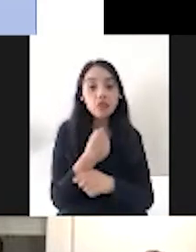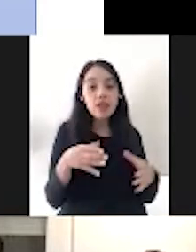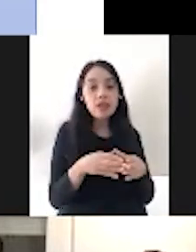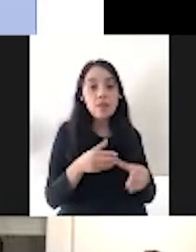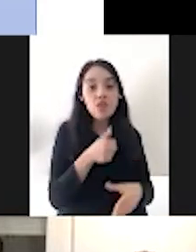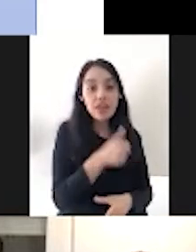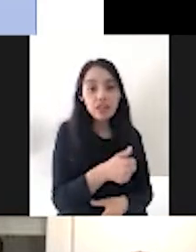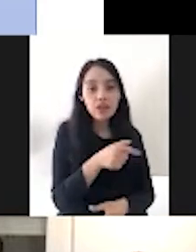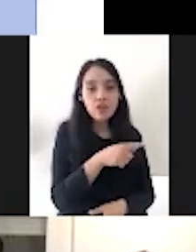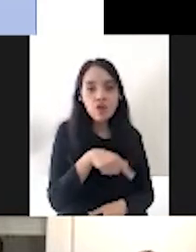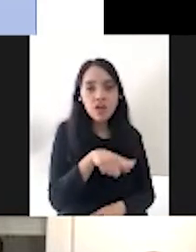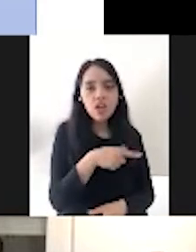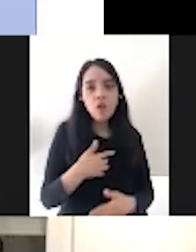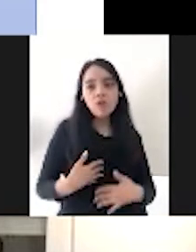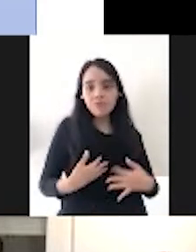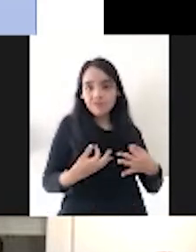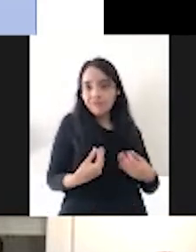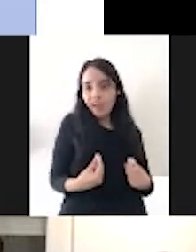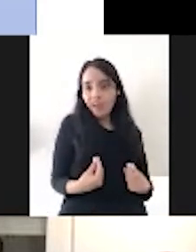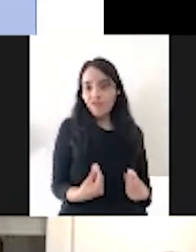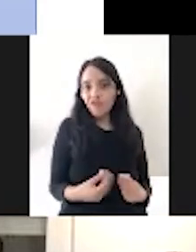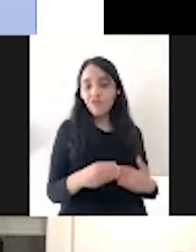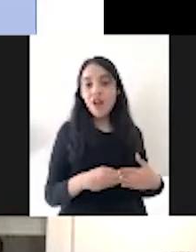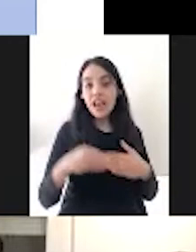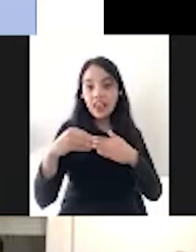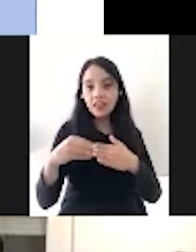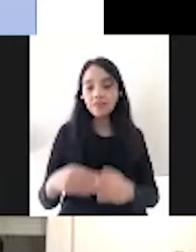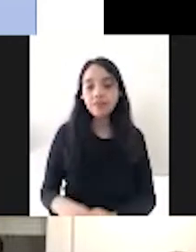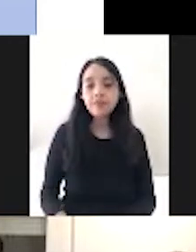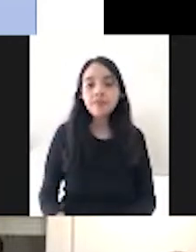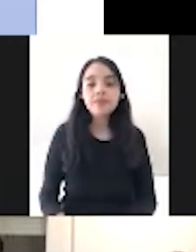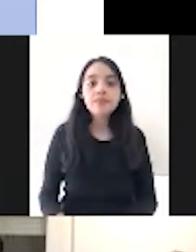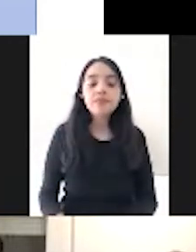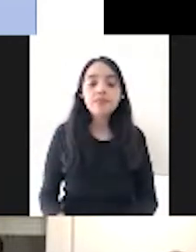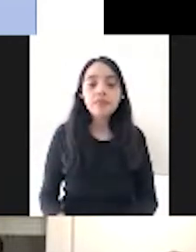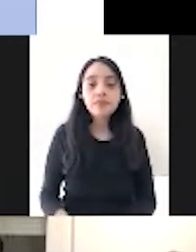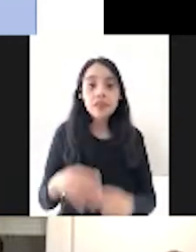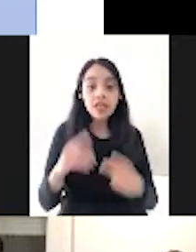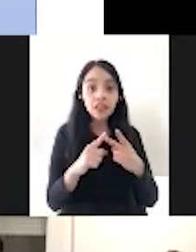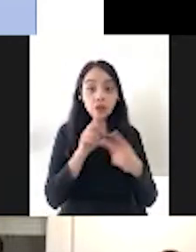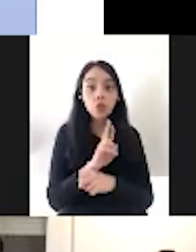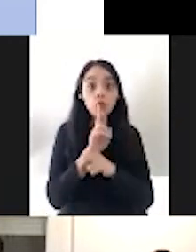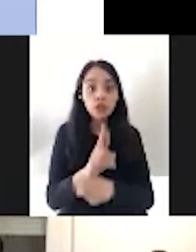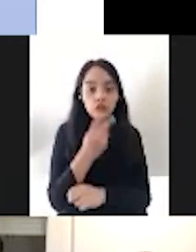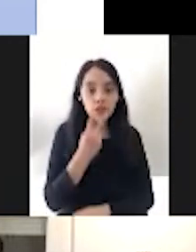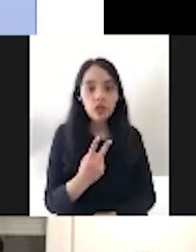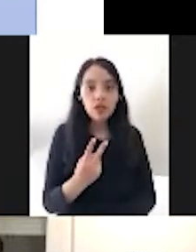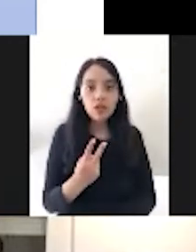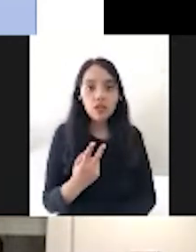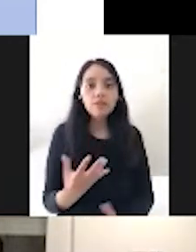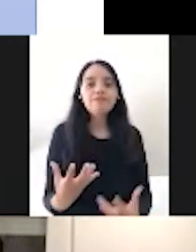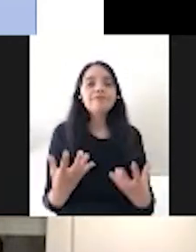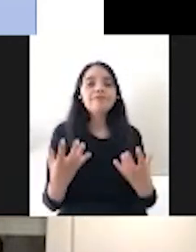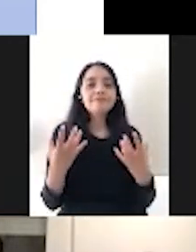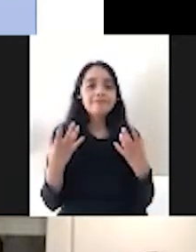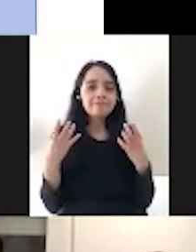se vea y se ratifique como un buen líder. En cuanto al segundo resultado, podemos dar cuenta sobre la responsabilidad de quién recae en